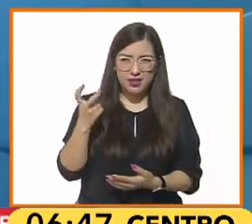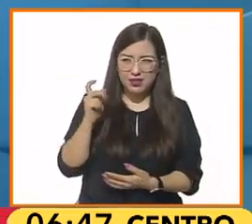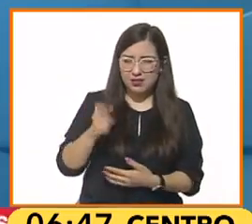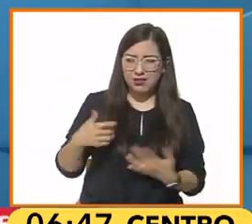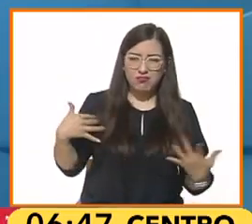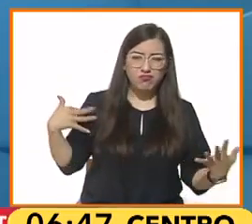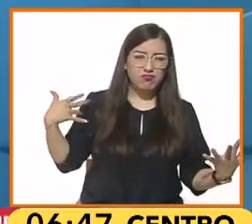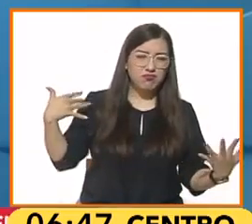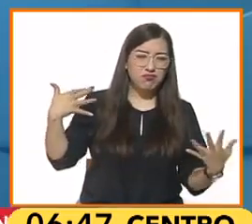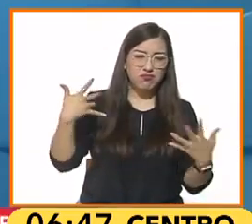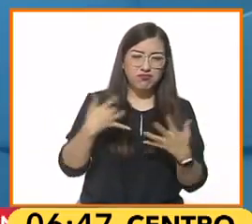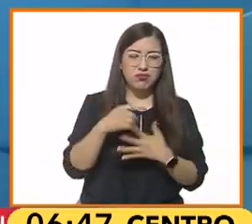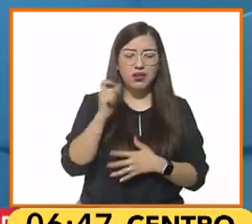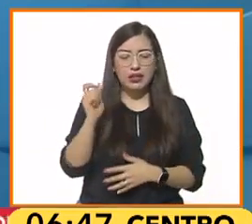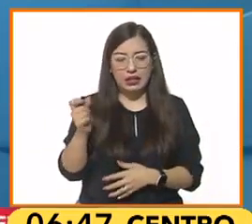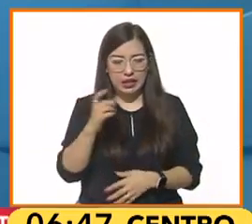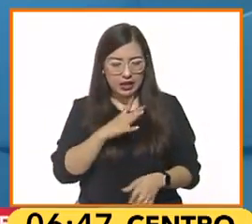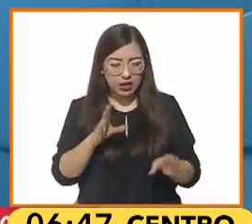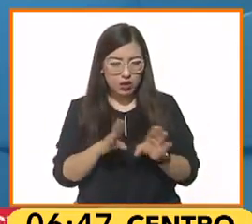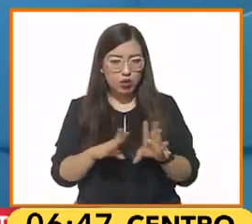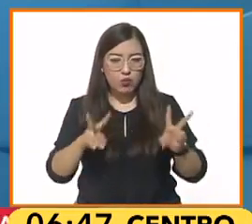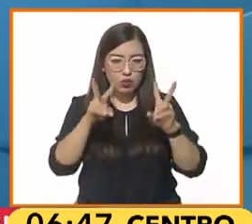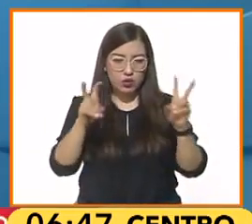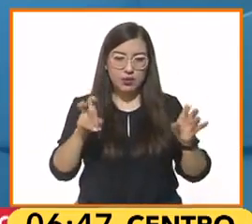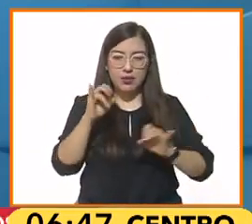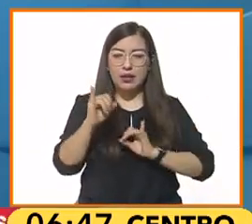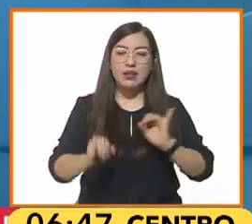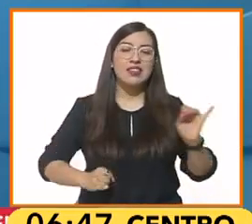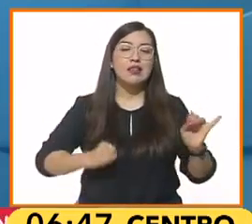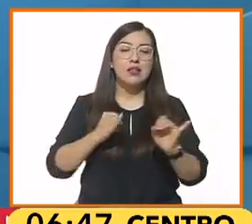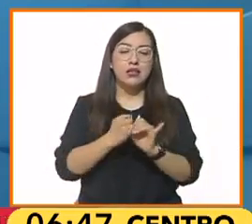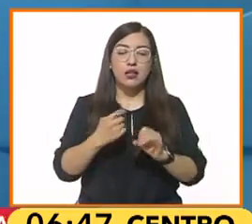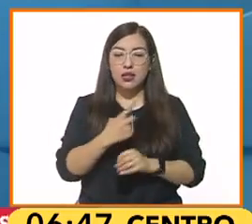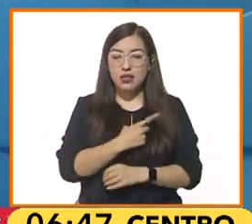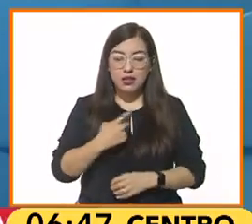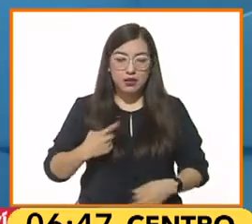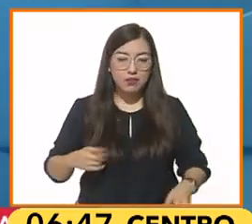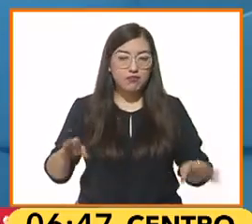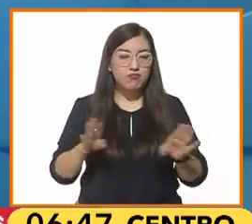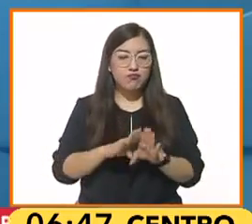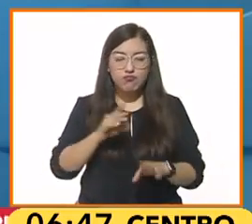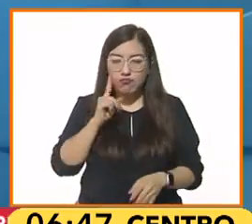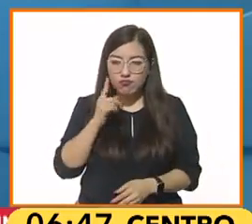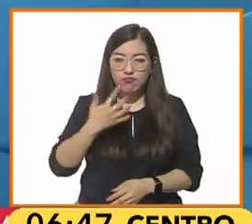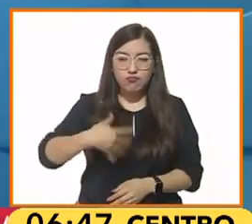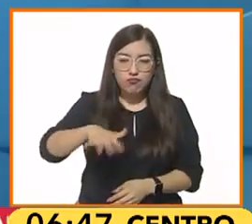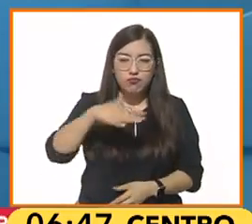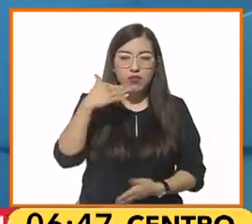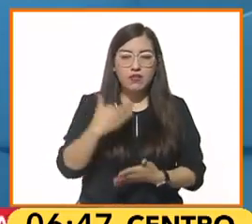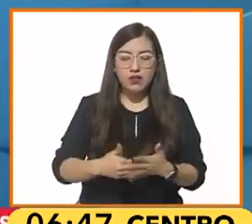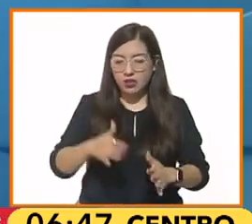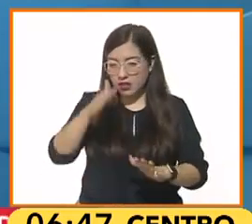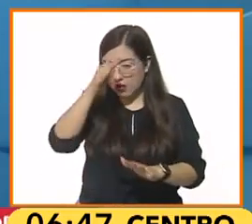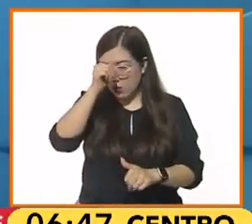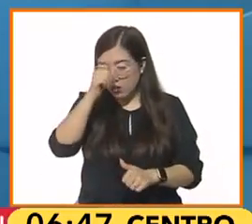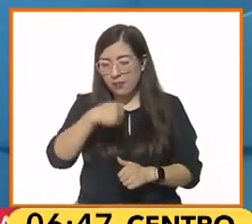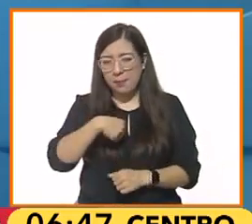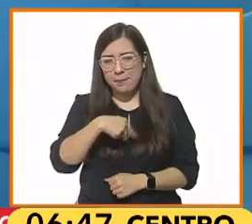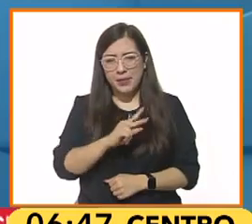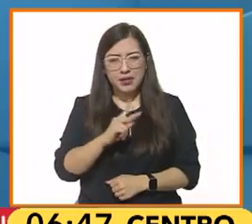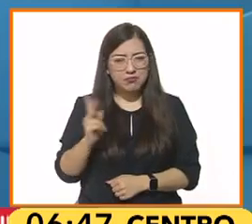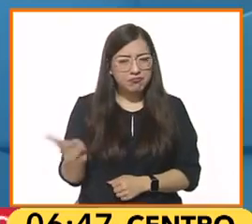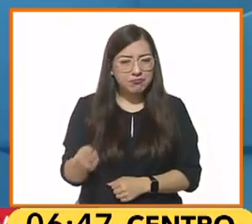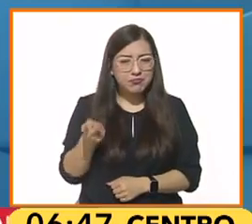nos has comentado, por las alianzas internacionales que tendrían que buscarse, se va a convertir en una